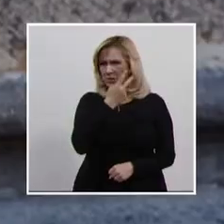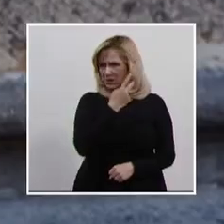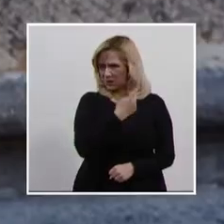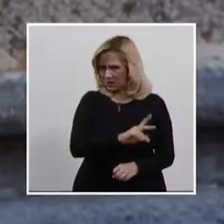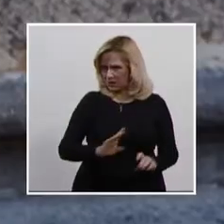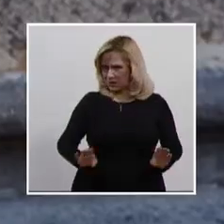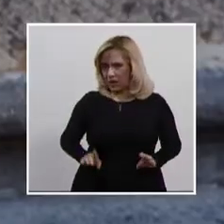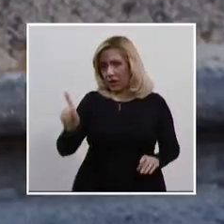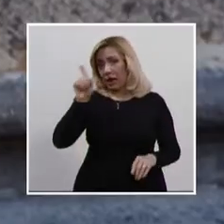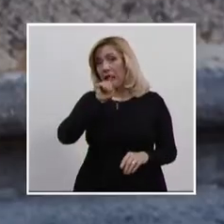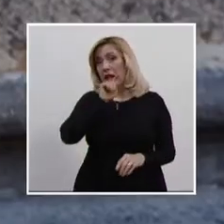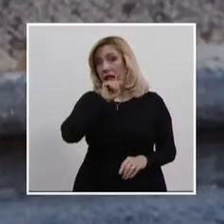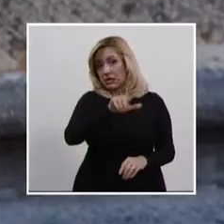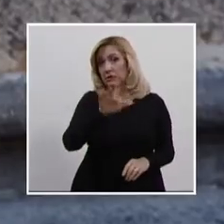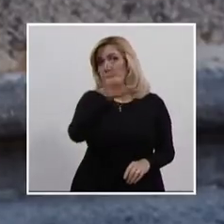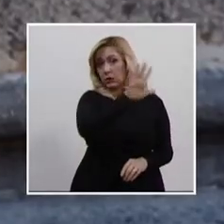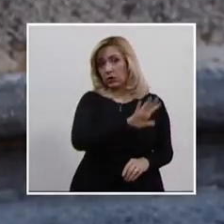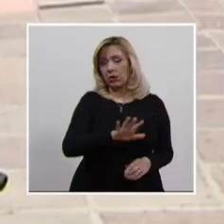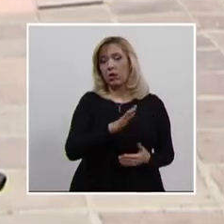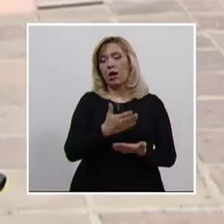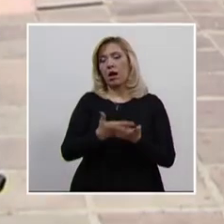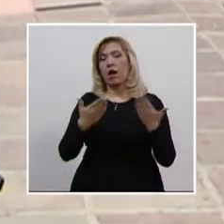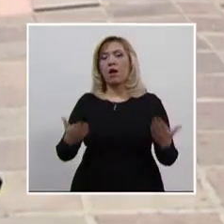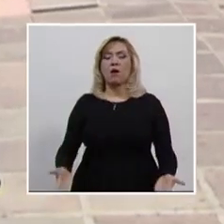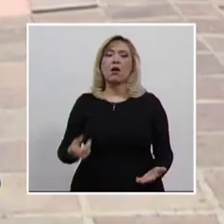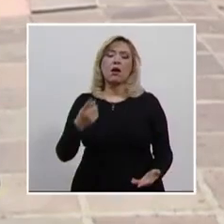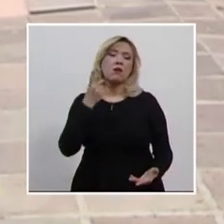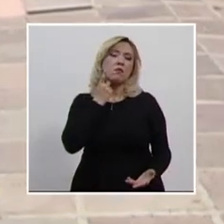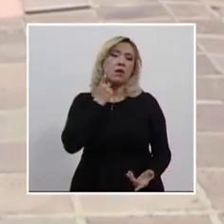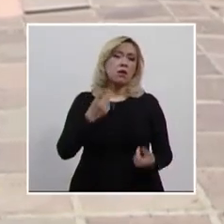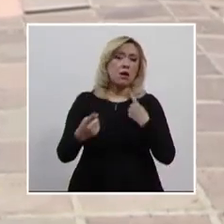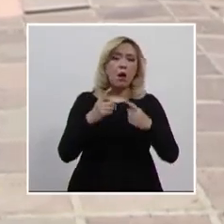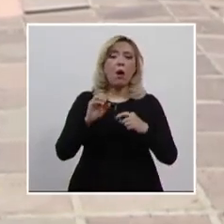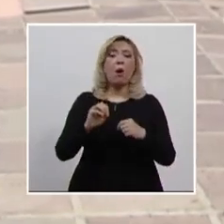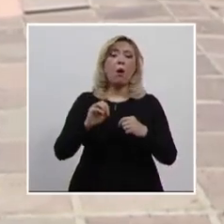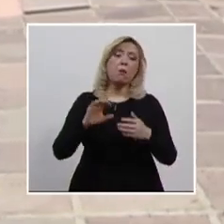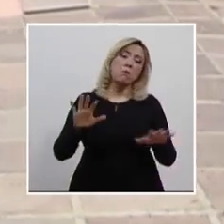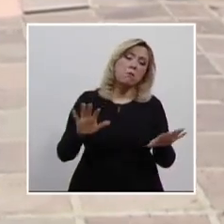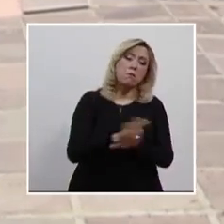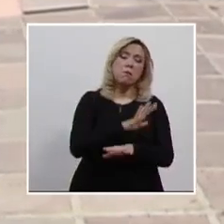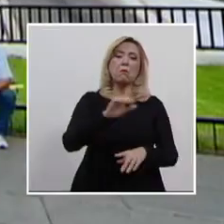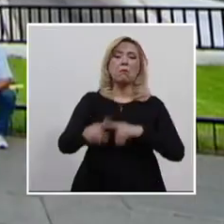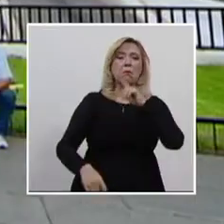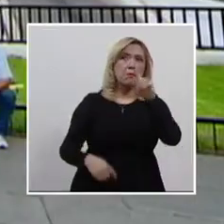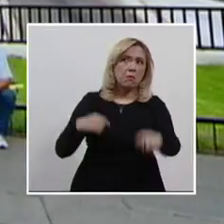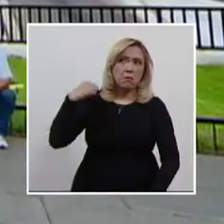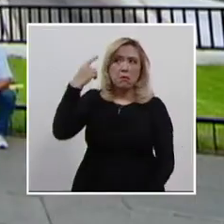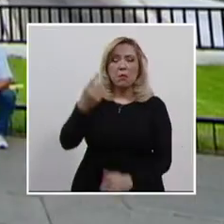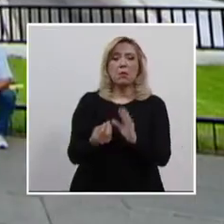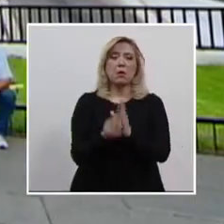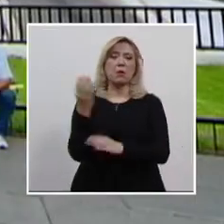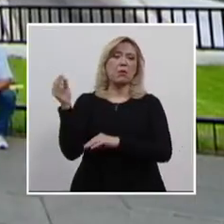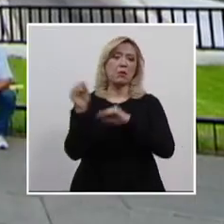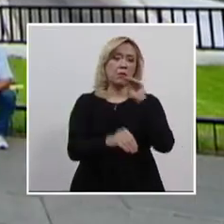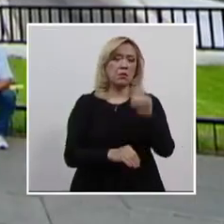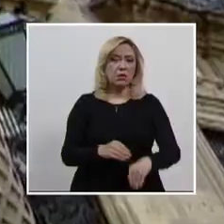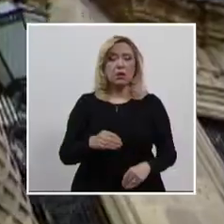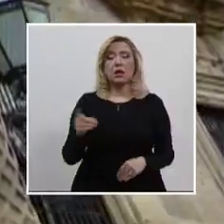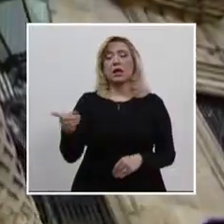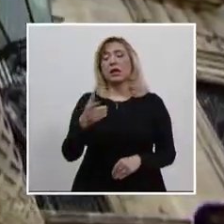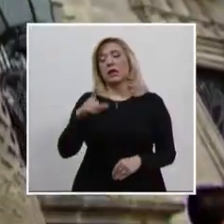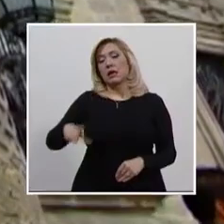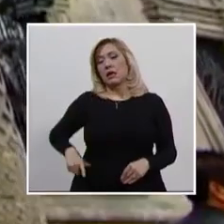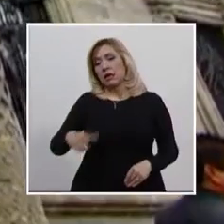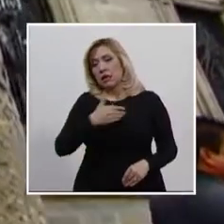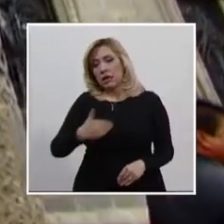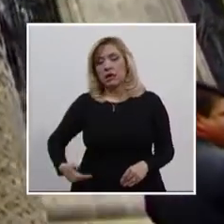durante el periodo de sesiones que se encuentre en curso o en el siguiente periodo ordinario. El Ejecutivo y el Legislativo local, en el ámbito